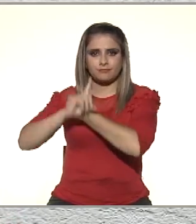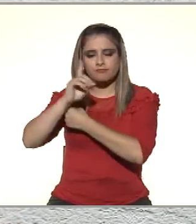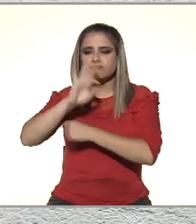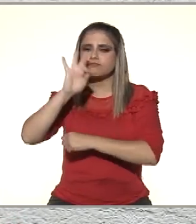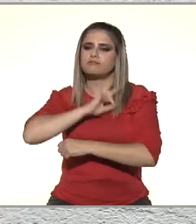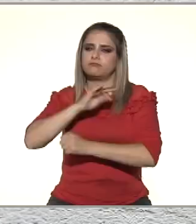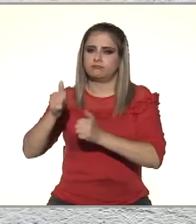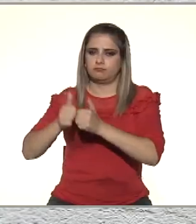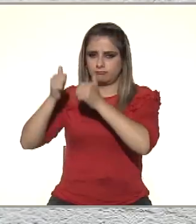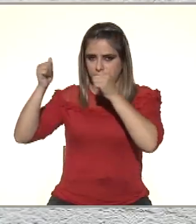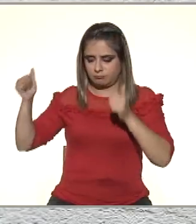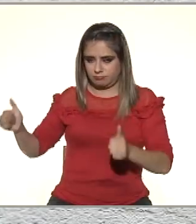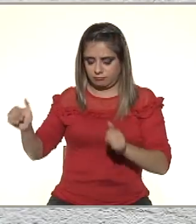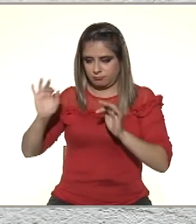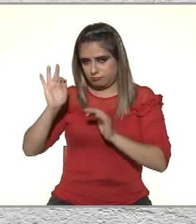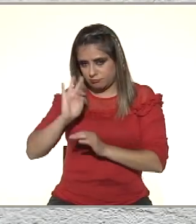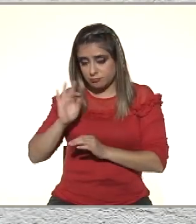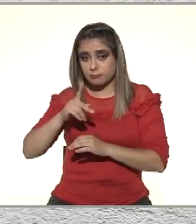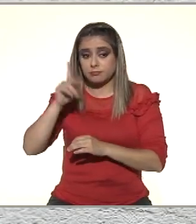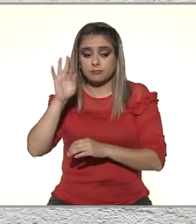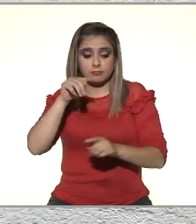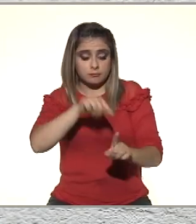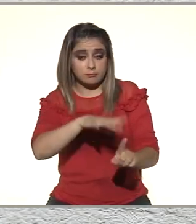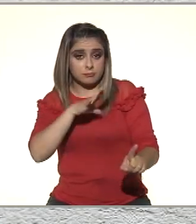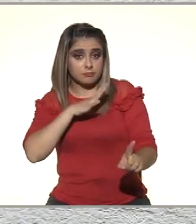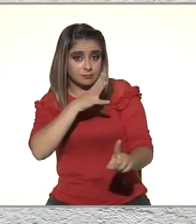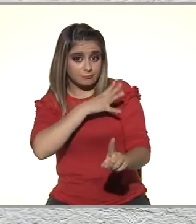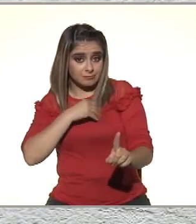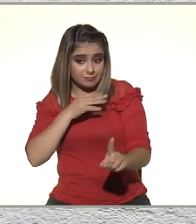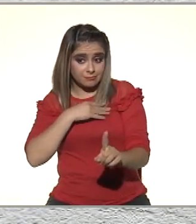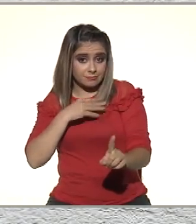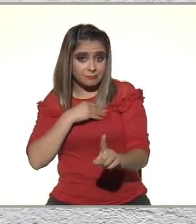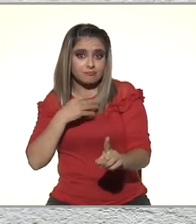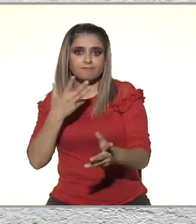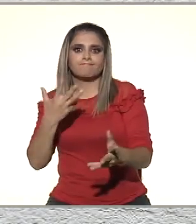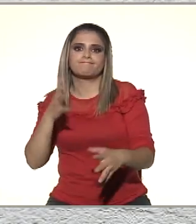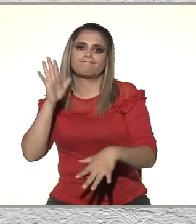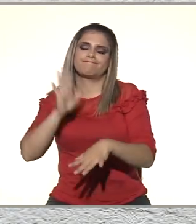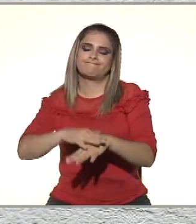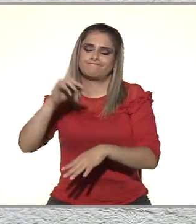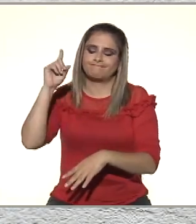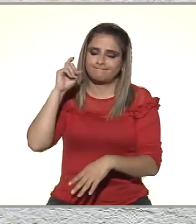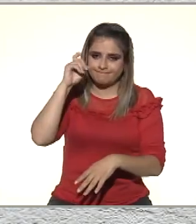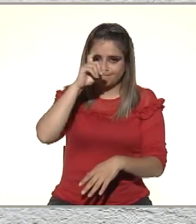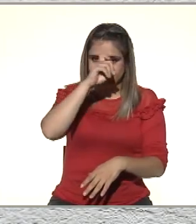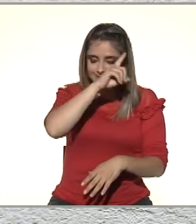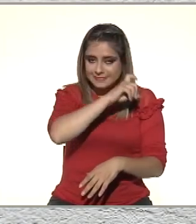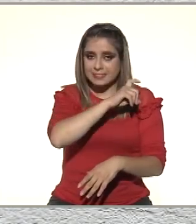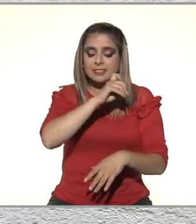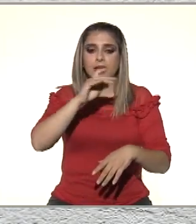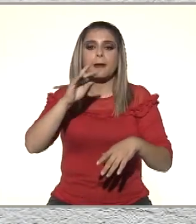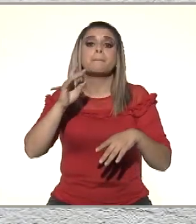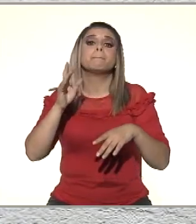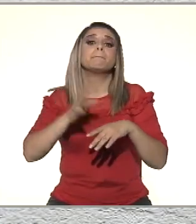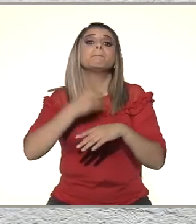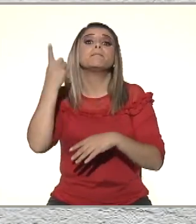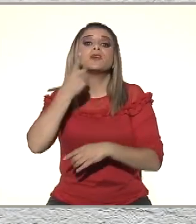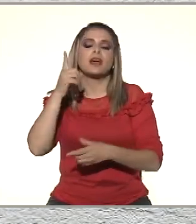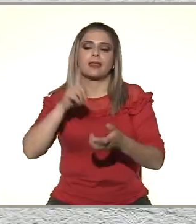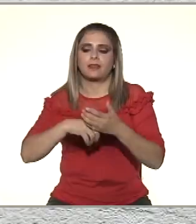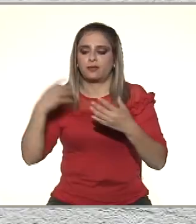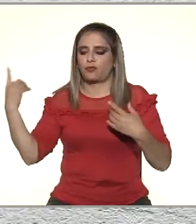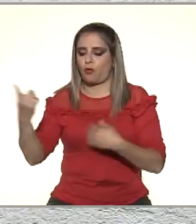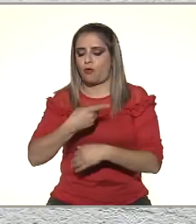rompimiento. Pero si existen hijos de por medio, el proceso resulta más complicado porque se involucra a toda